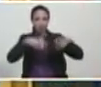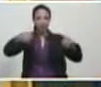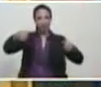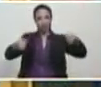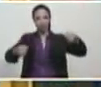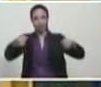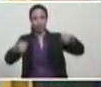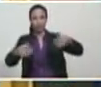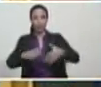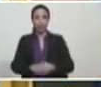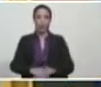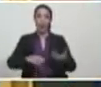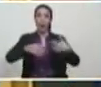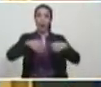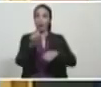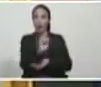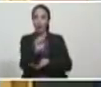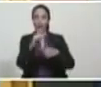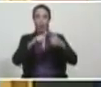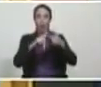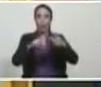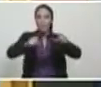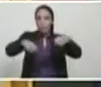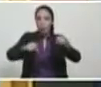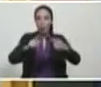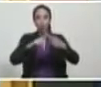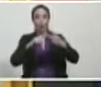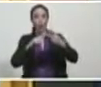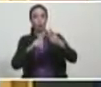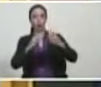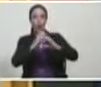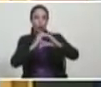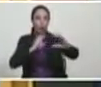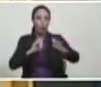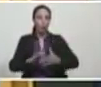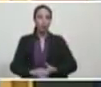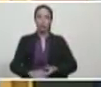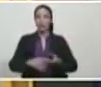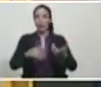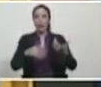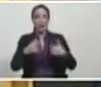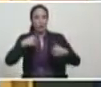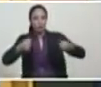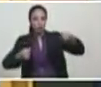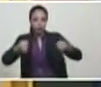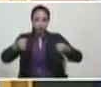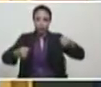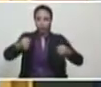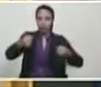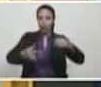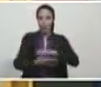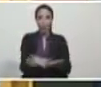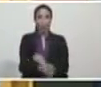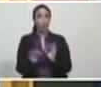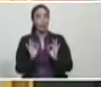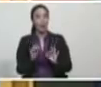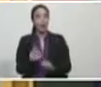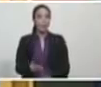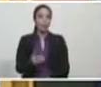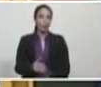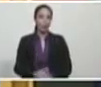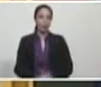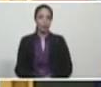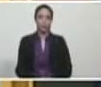vehículos, motos, tractores, autobuses, autobusetes, camiones. Siempre es muy importante tener